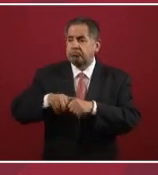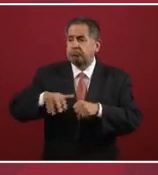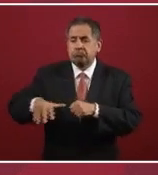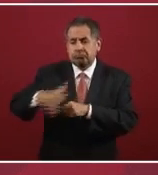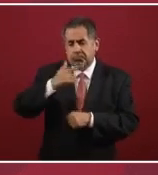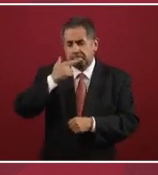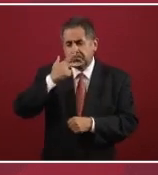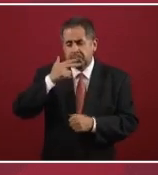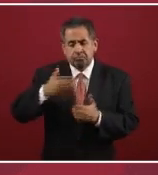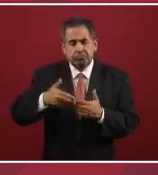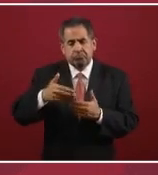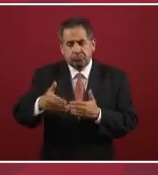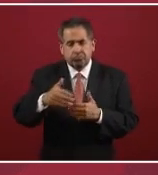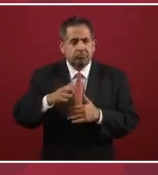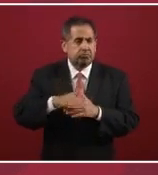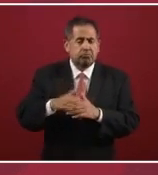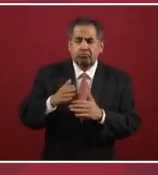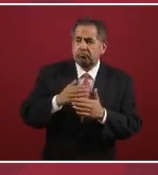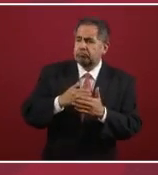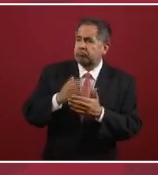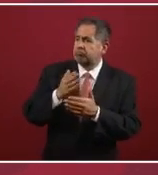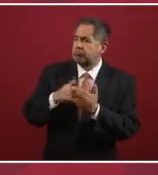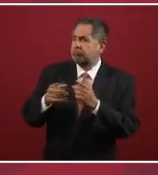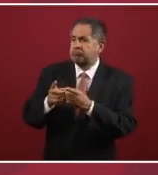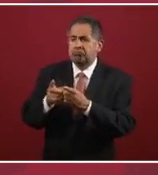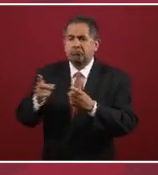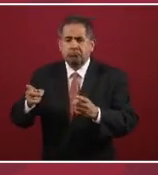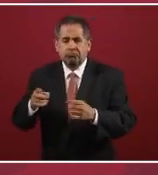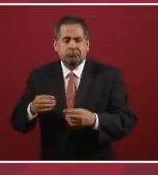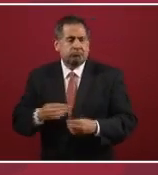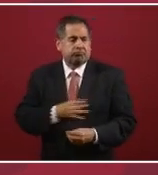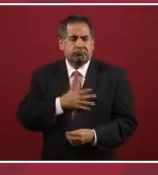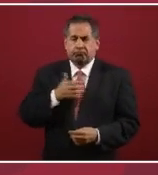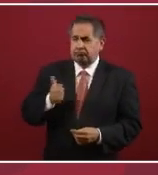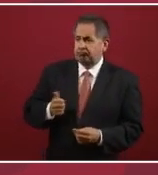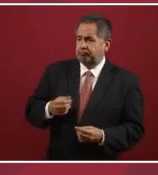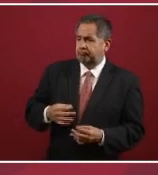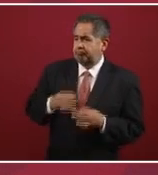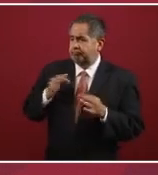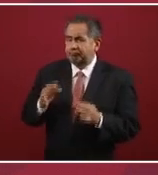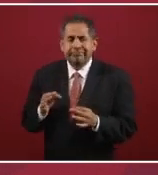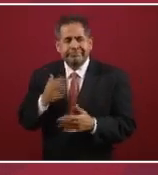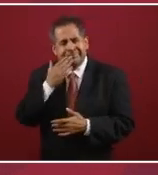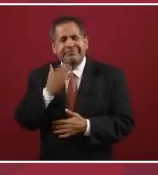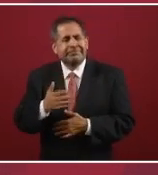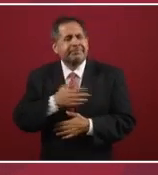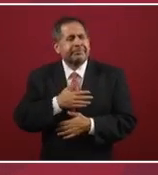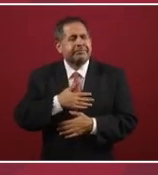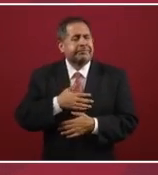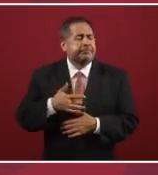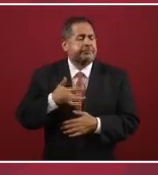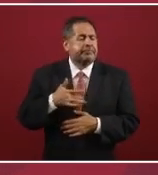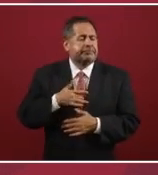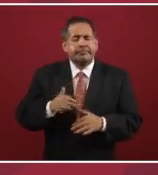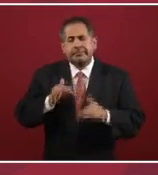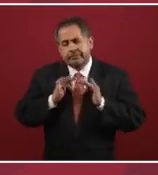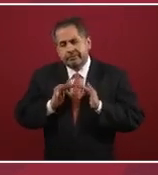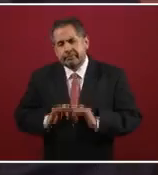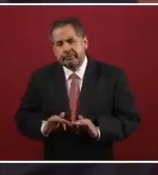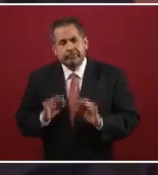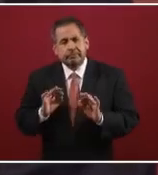cada vez hay más desarrollo y más bienestar yo estoy tranquilo